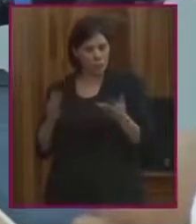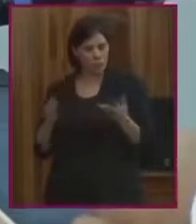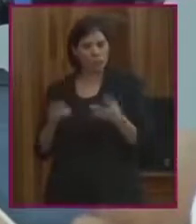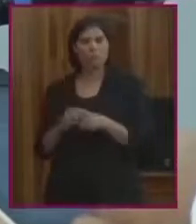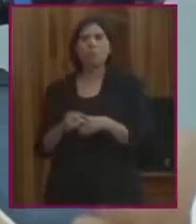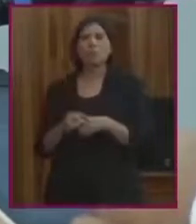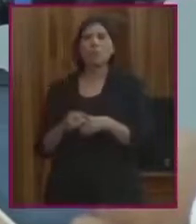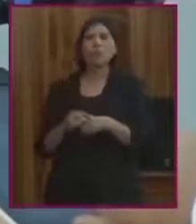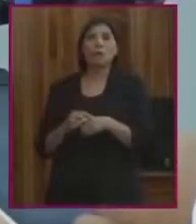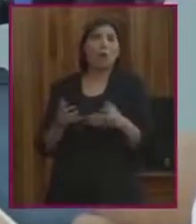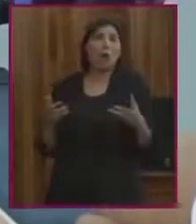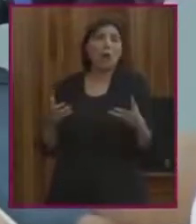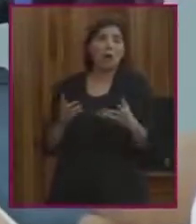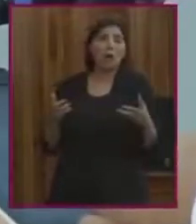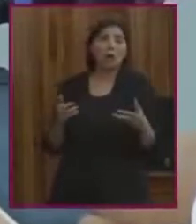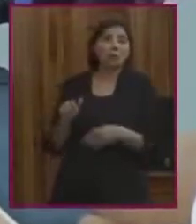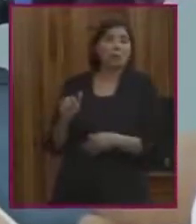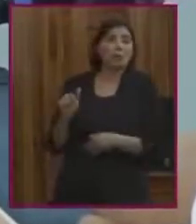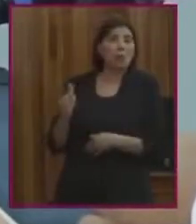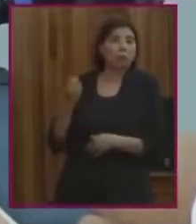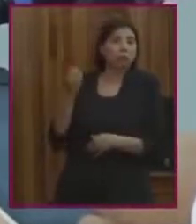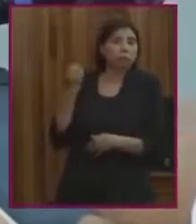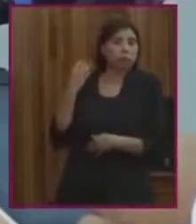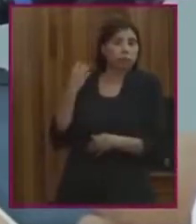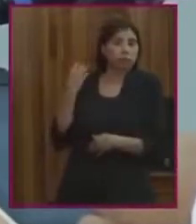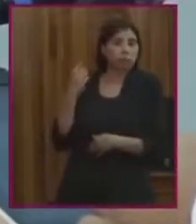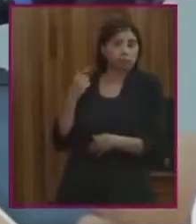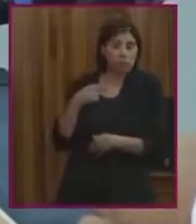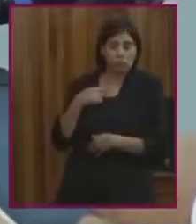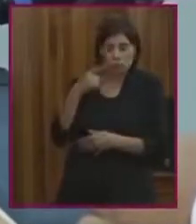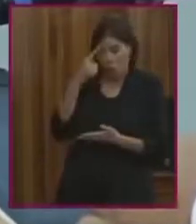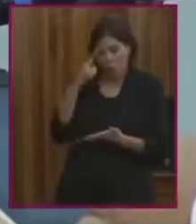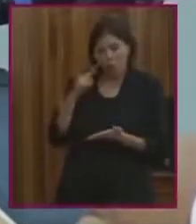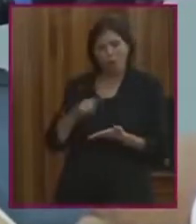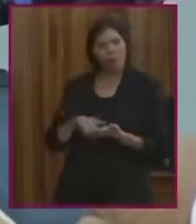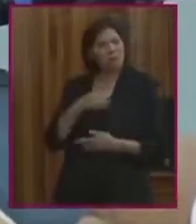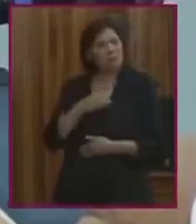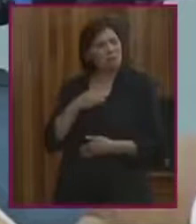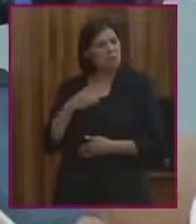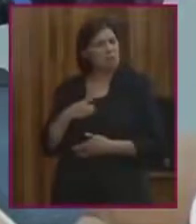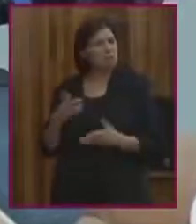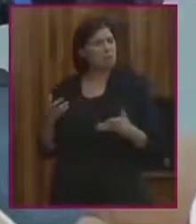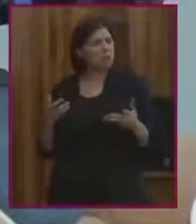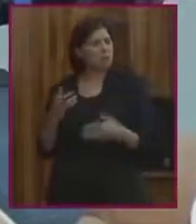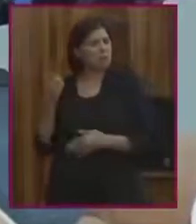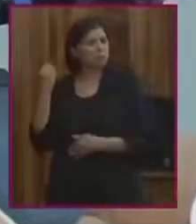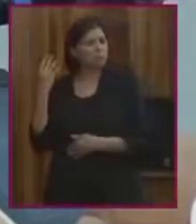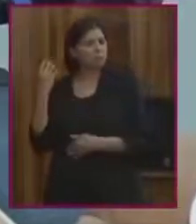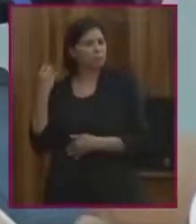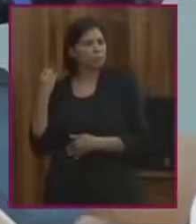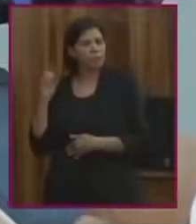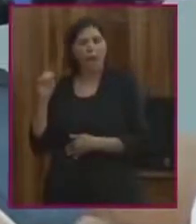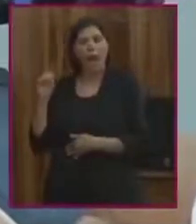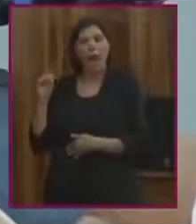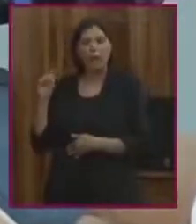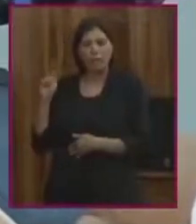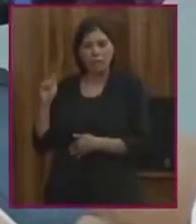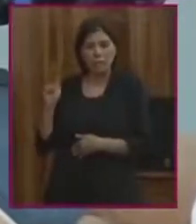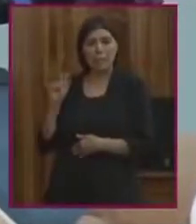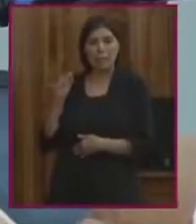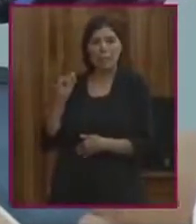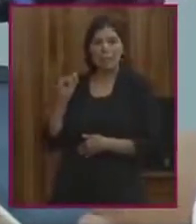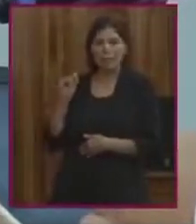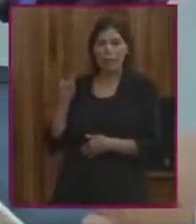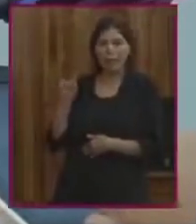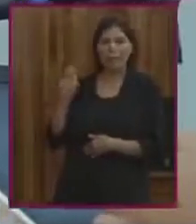organizar otros foros. Creo que valdría la pena organizar un foro CEP-CONACYT con los programas